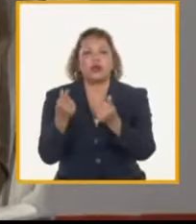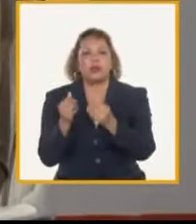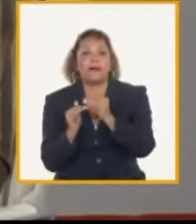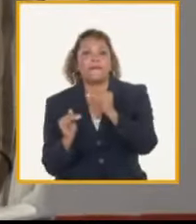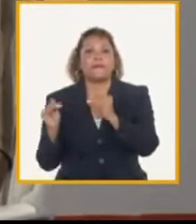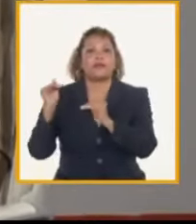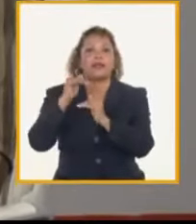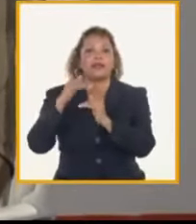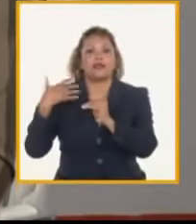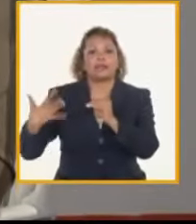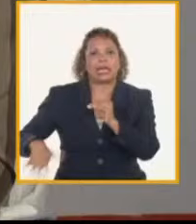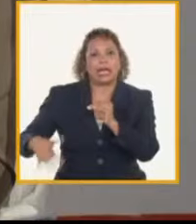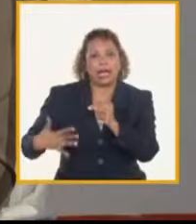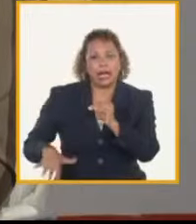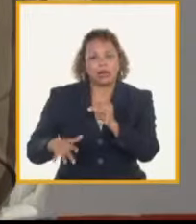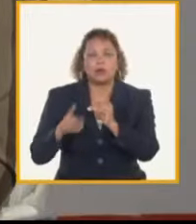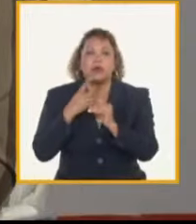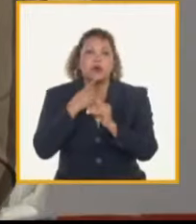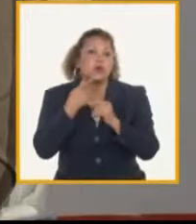encima